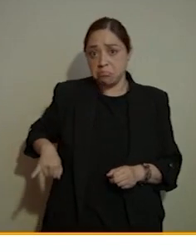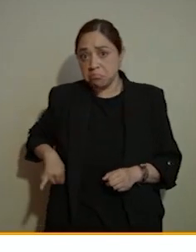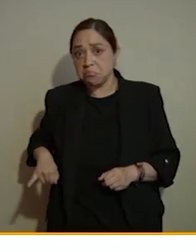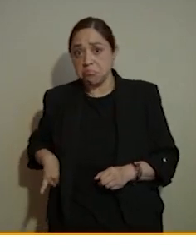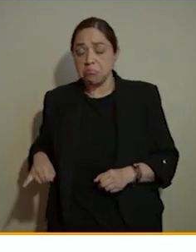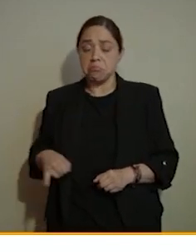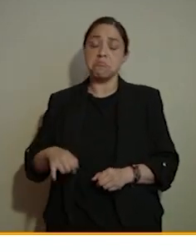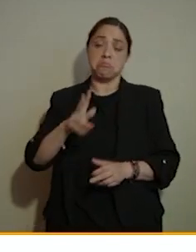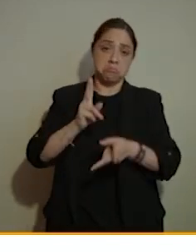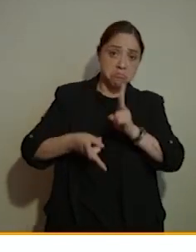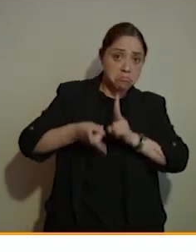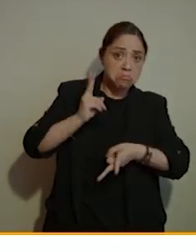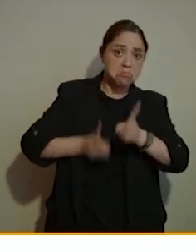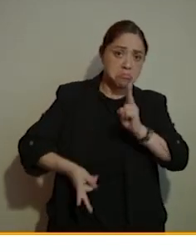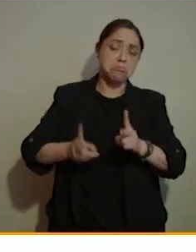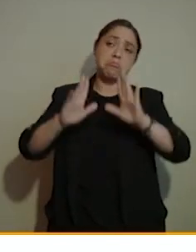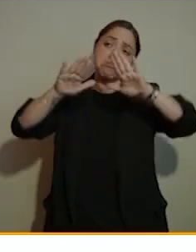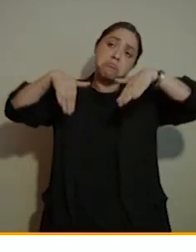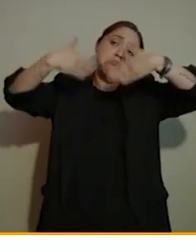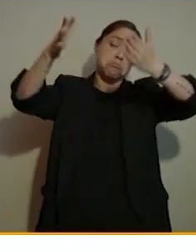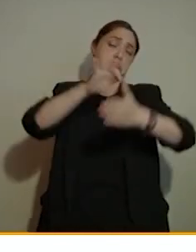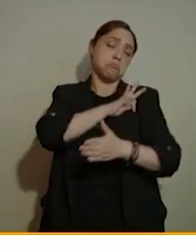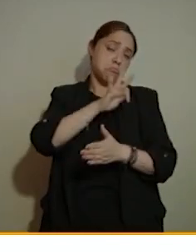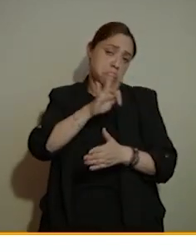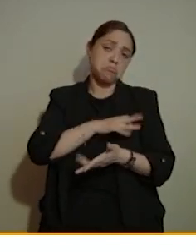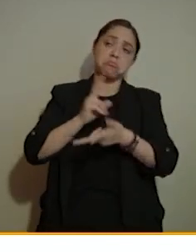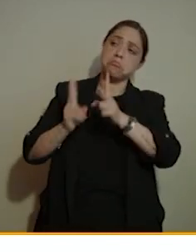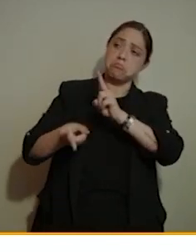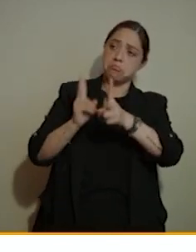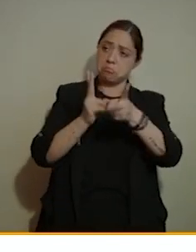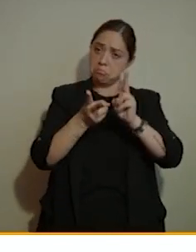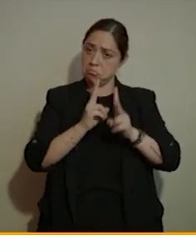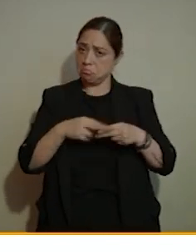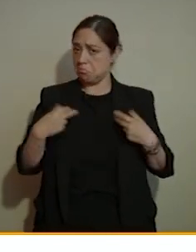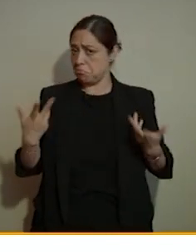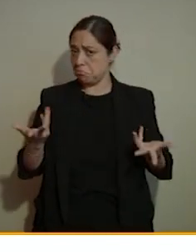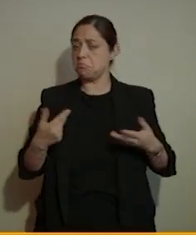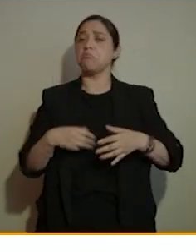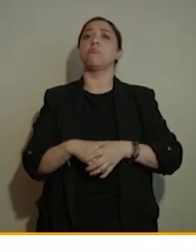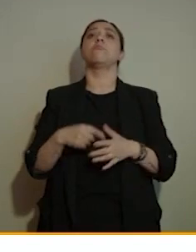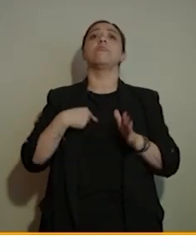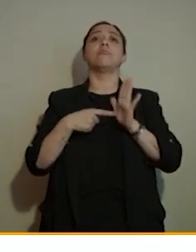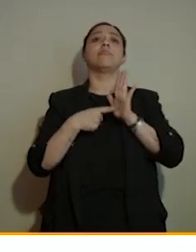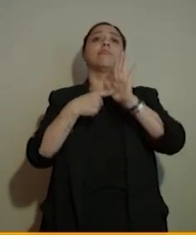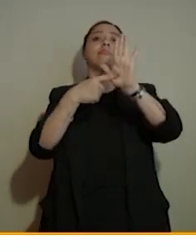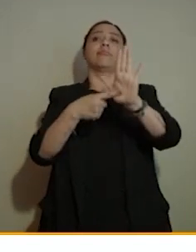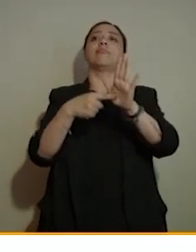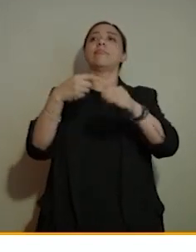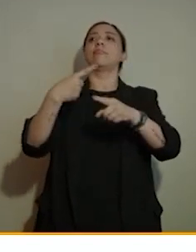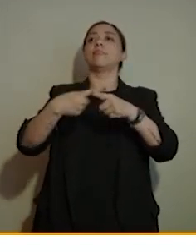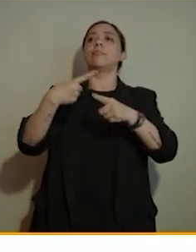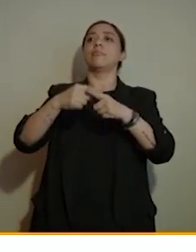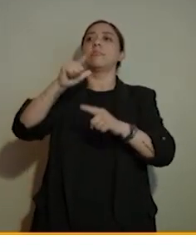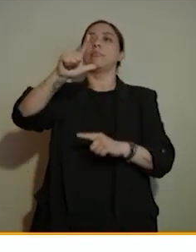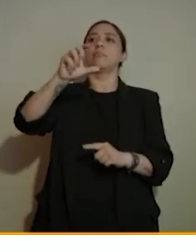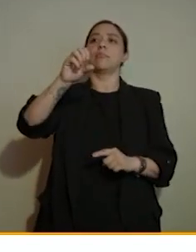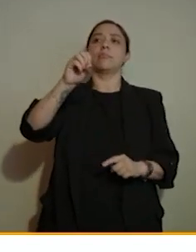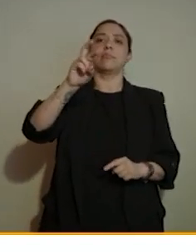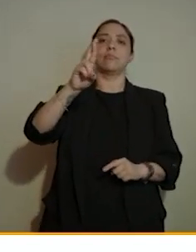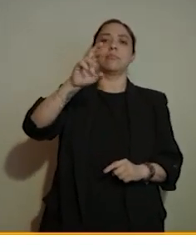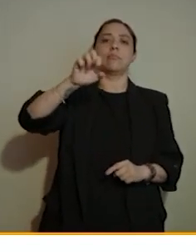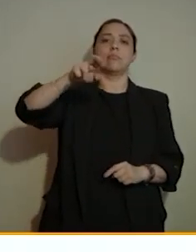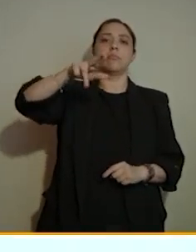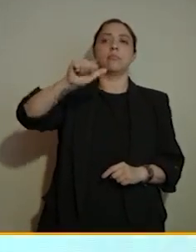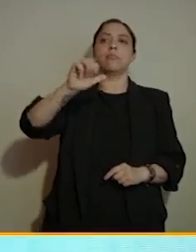nos podemos ver afuera saliendo. Aprovecho para presentarles a mi colega Lorena Cortés, agradecerla por